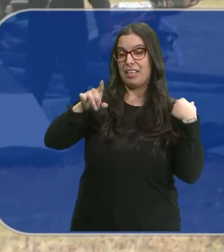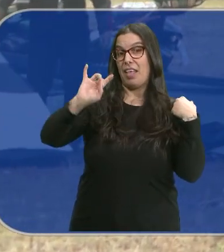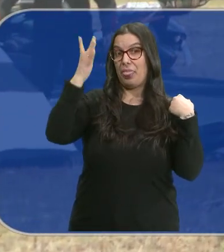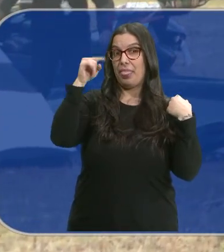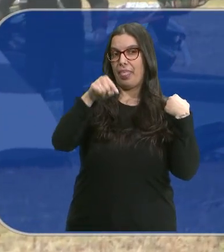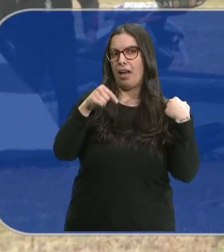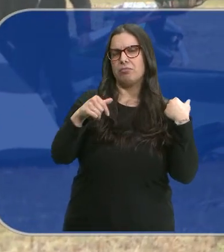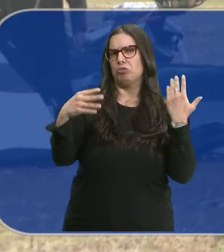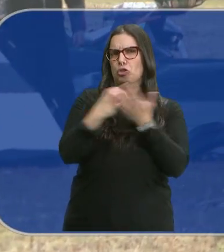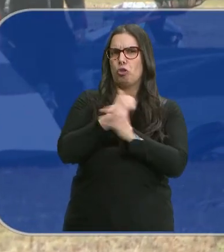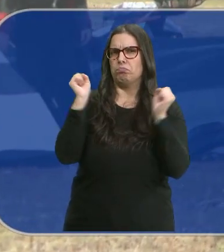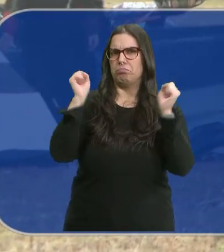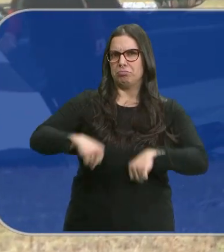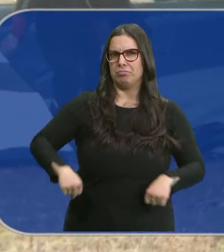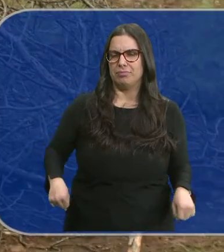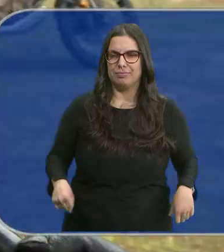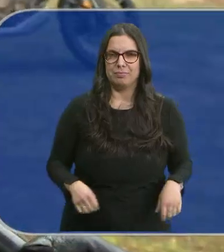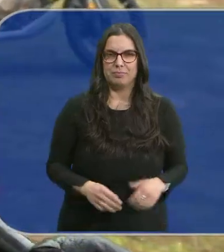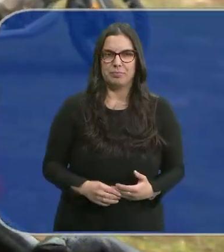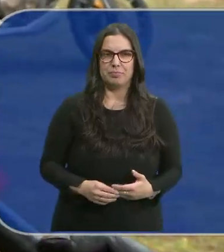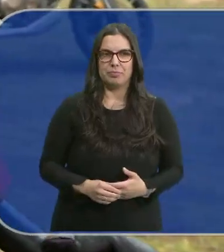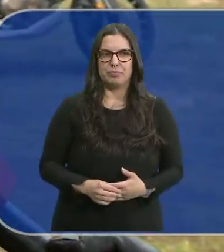iniciativa que casi todos aprueban.